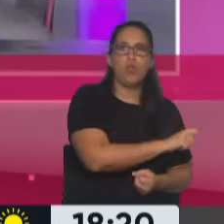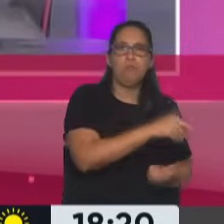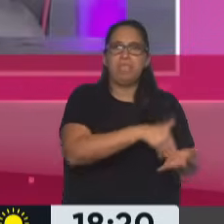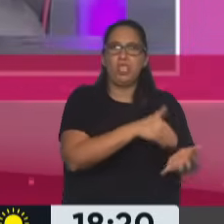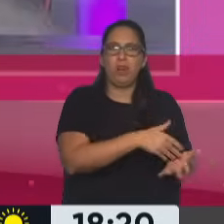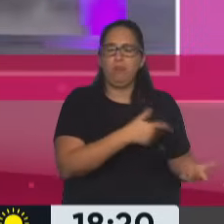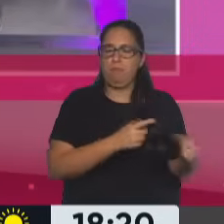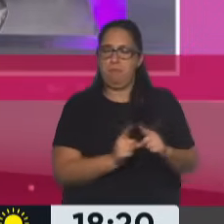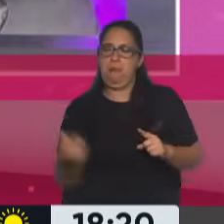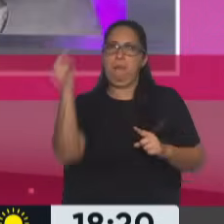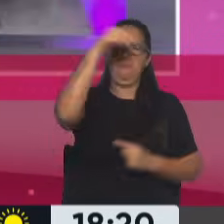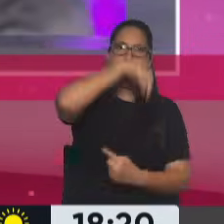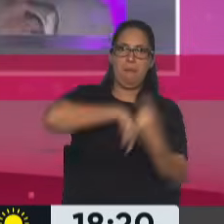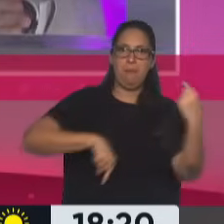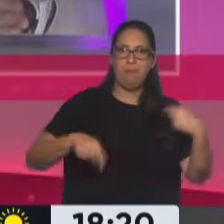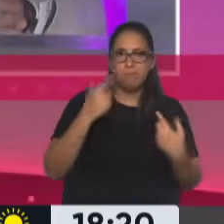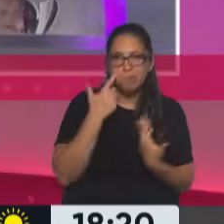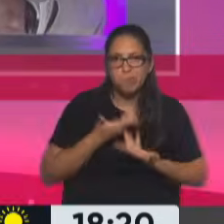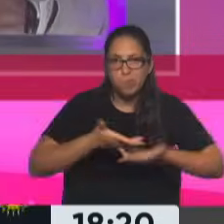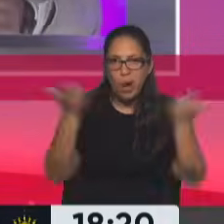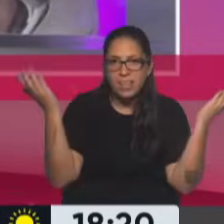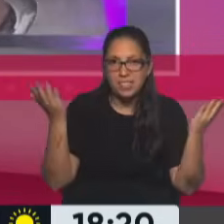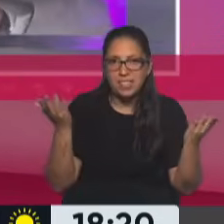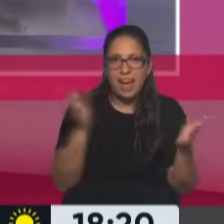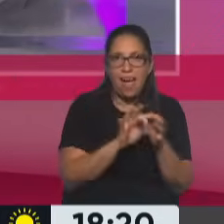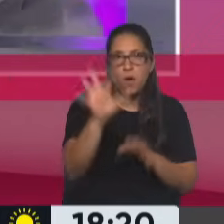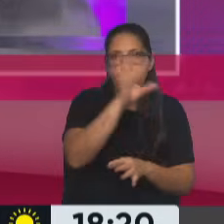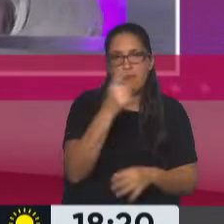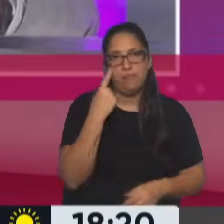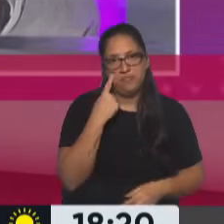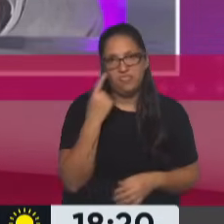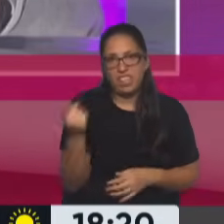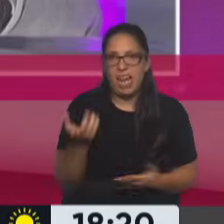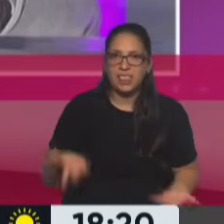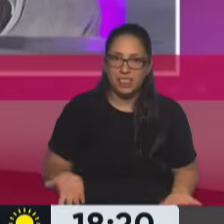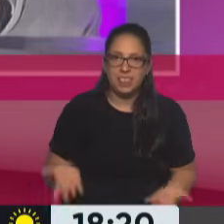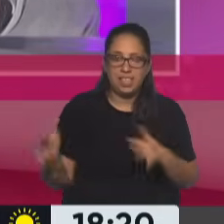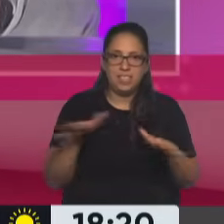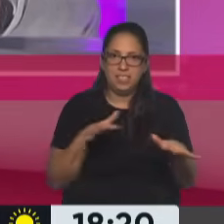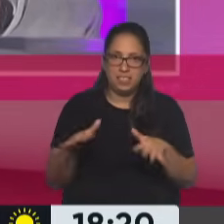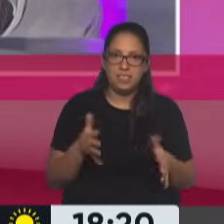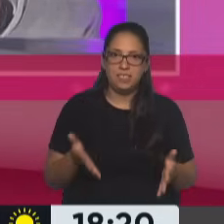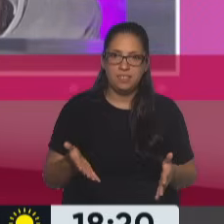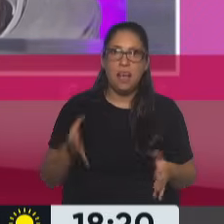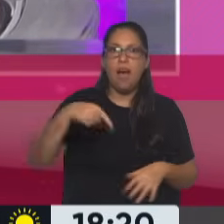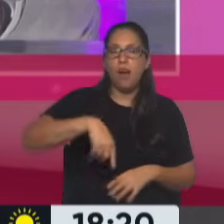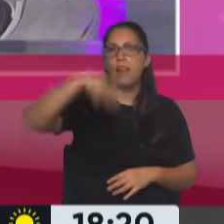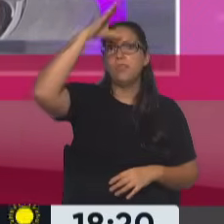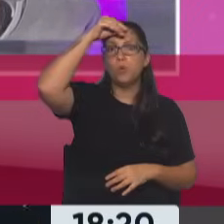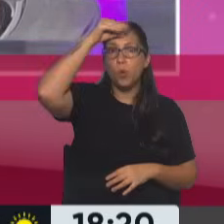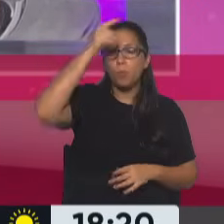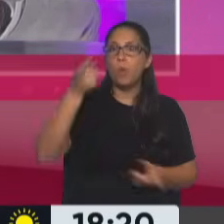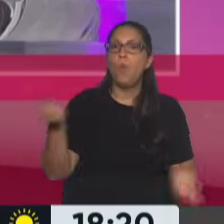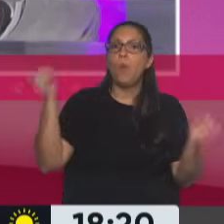está diciendo algo a los europeos. Trump vuelve a la carga con ese tema y